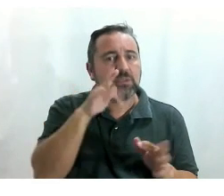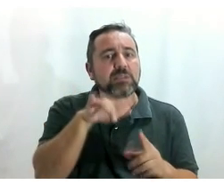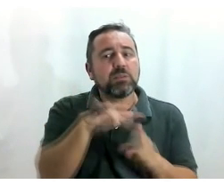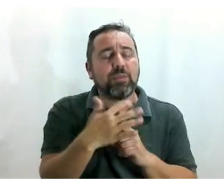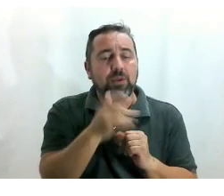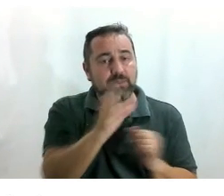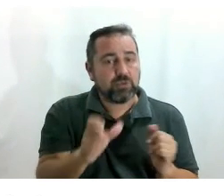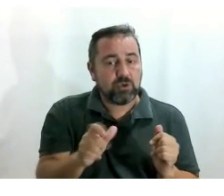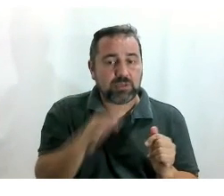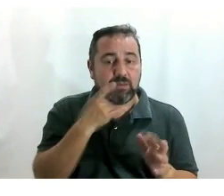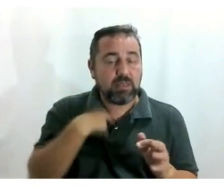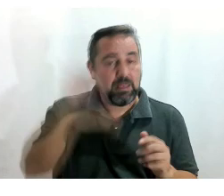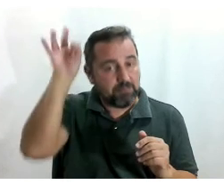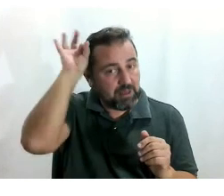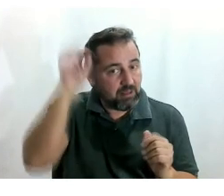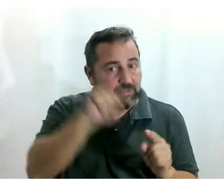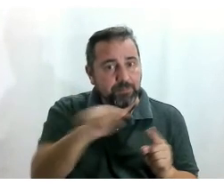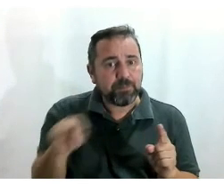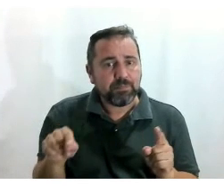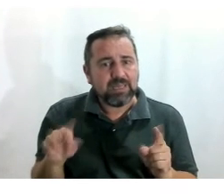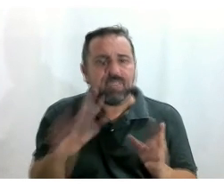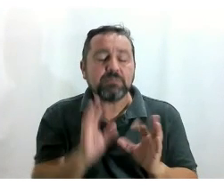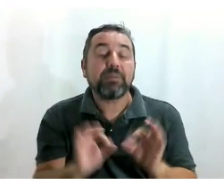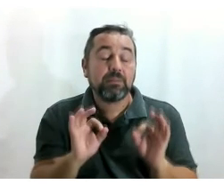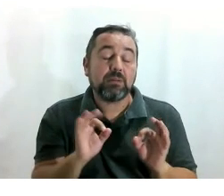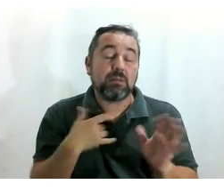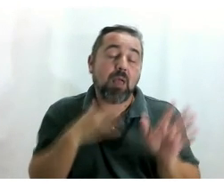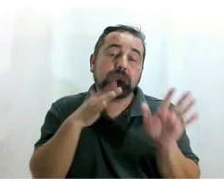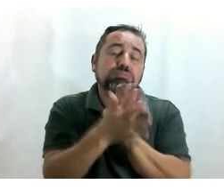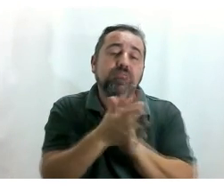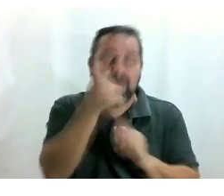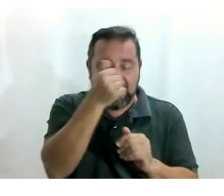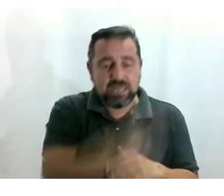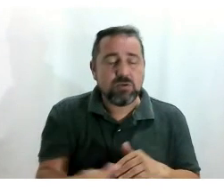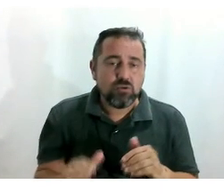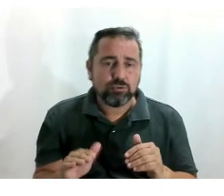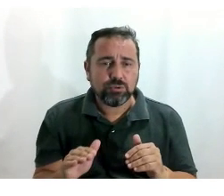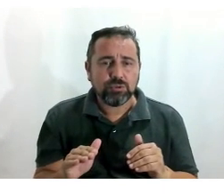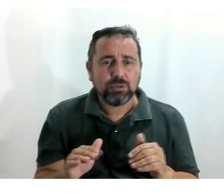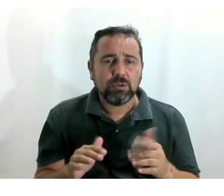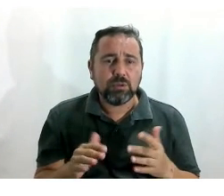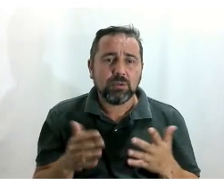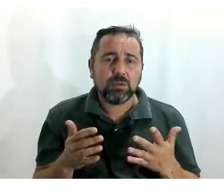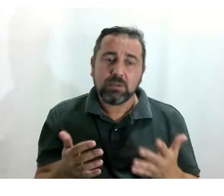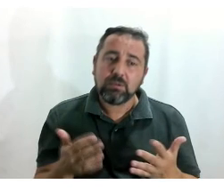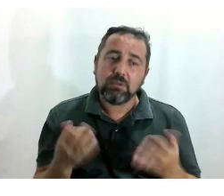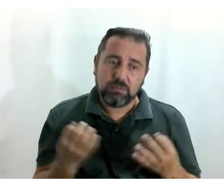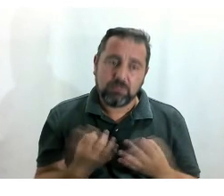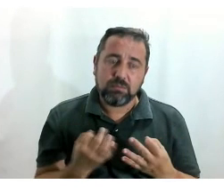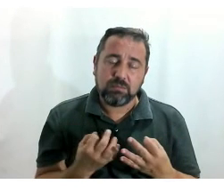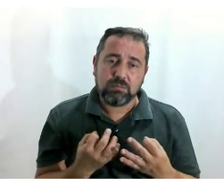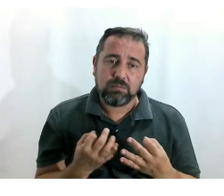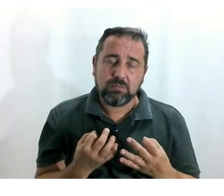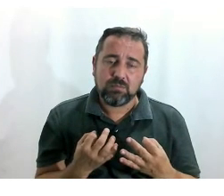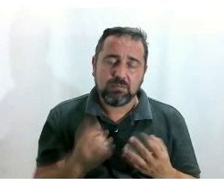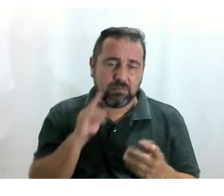personas implantadas, y especialmente cuando hablamos de niños, sí que habría que